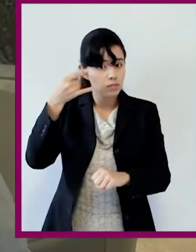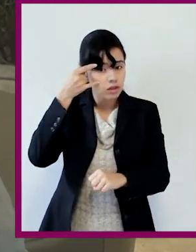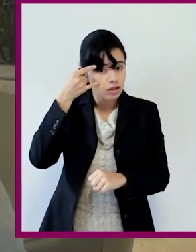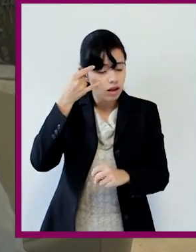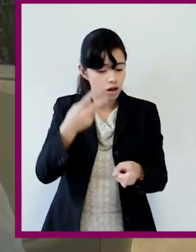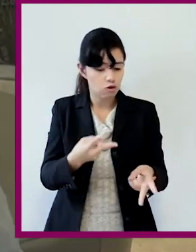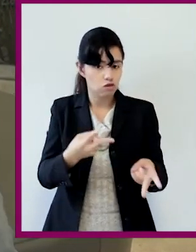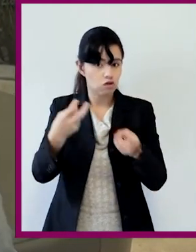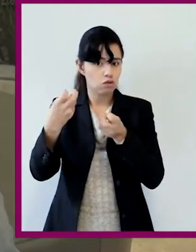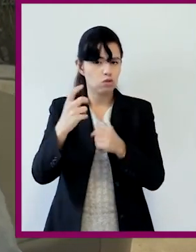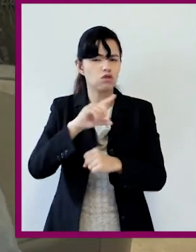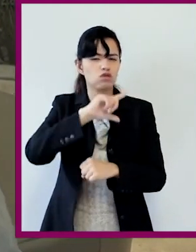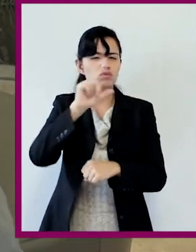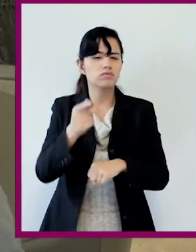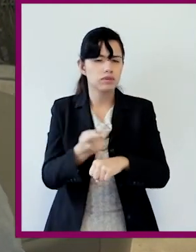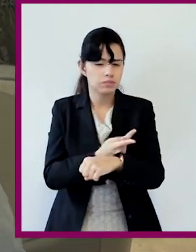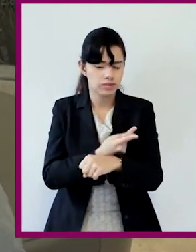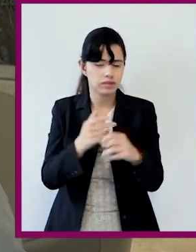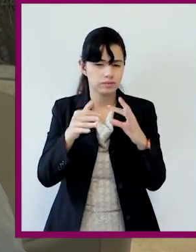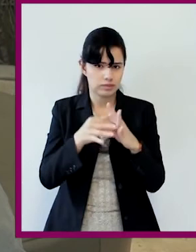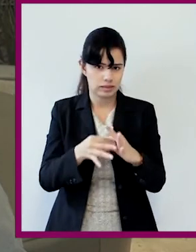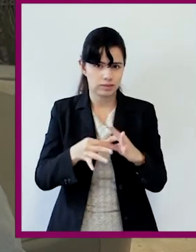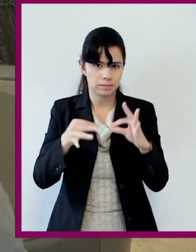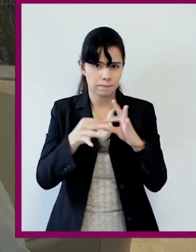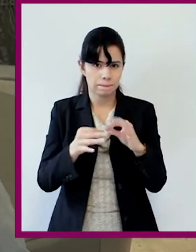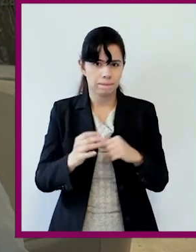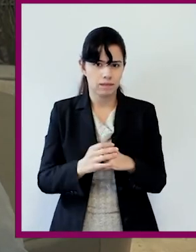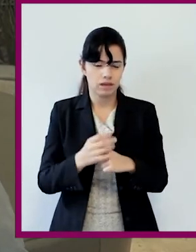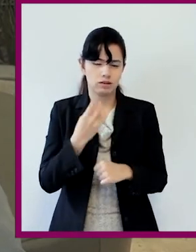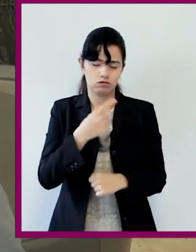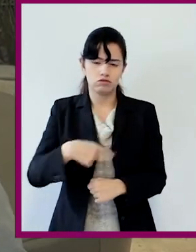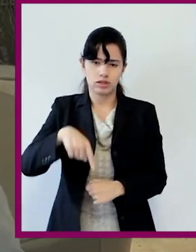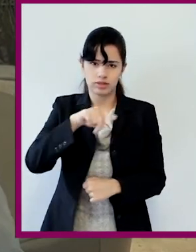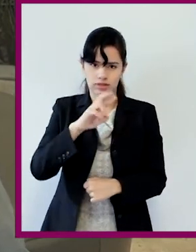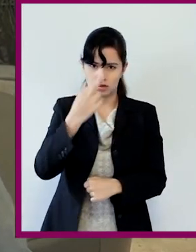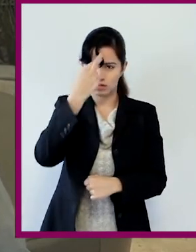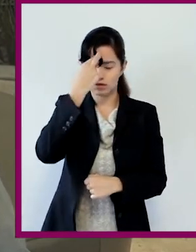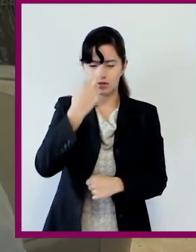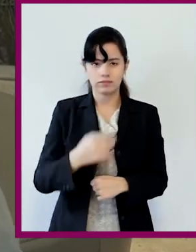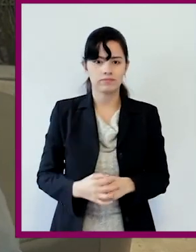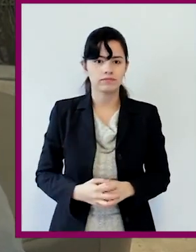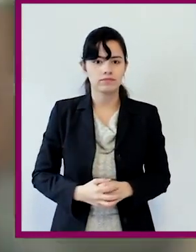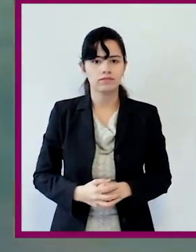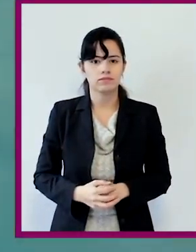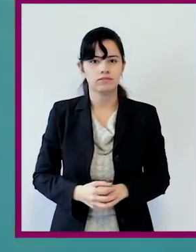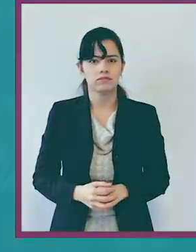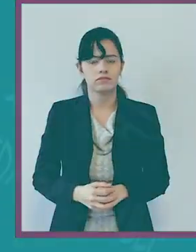el robo y sus consecuencias sociales. Vamos a hacer conciencia histórica.